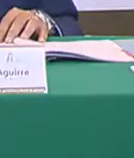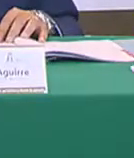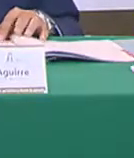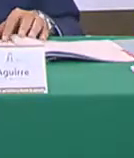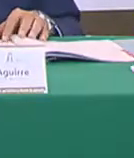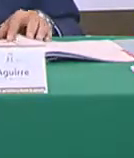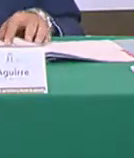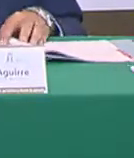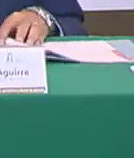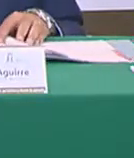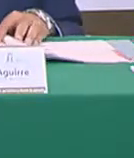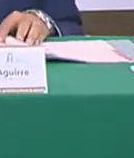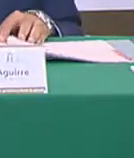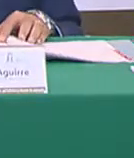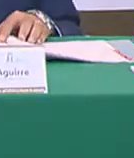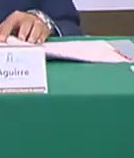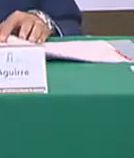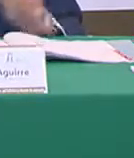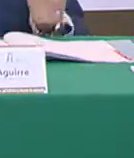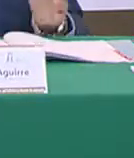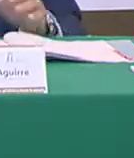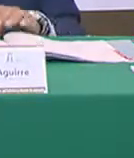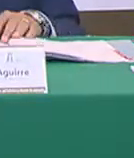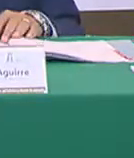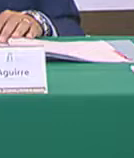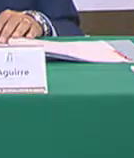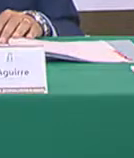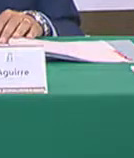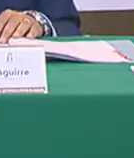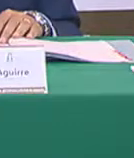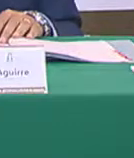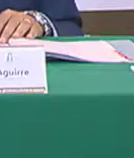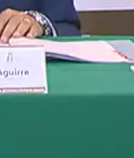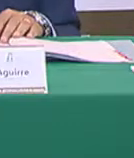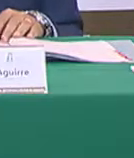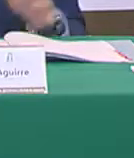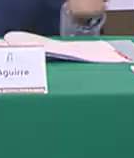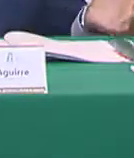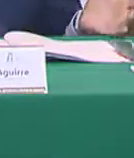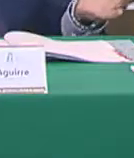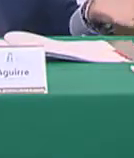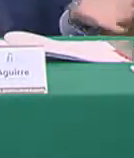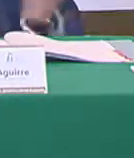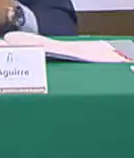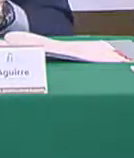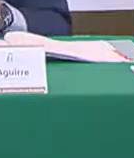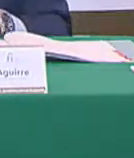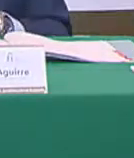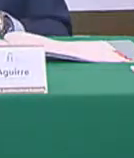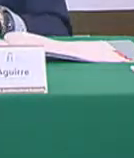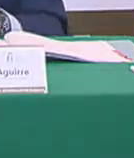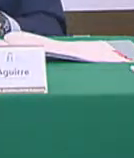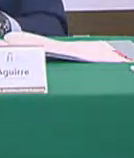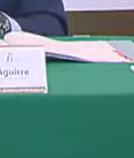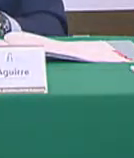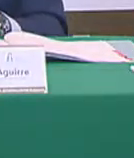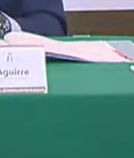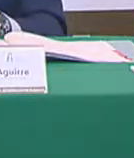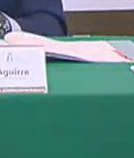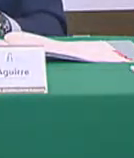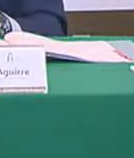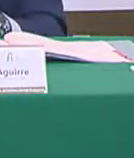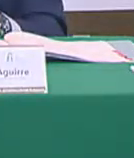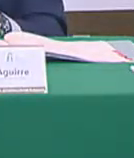bueno obviamente tengo que agradecer en primerísimo lugar el privilegio de estar aquí sentado con la sala